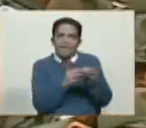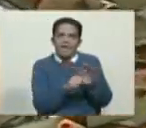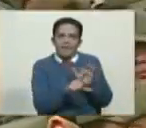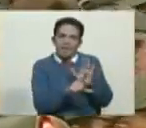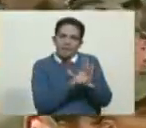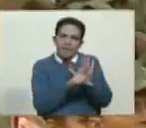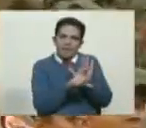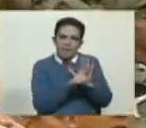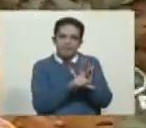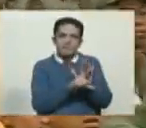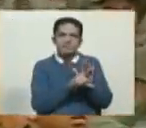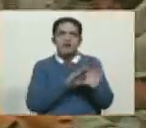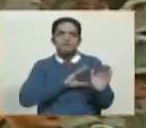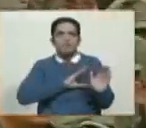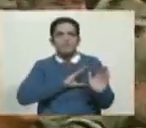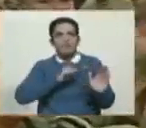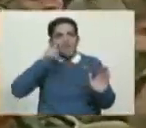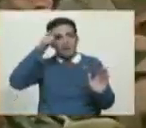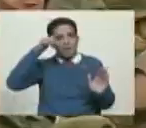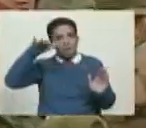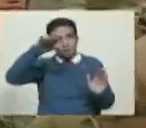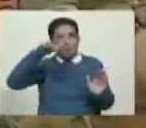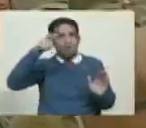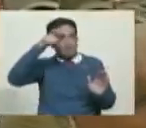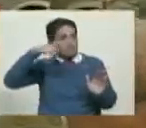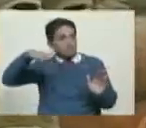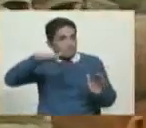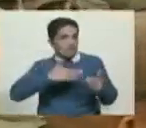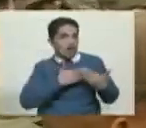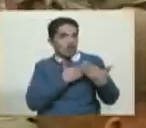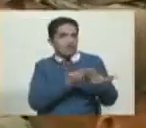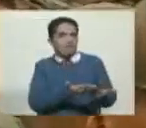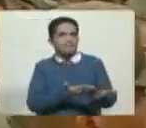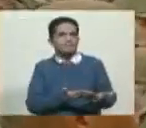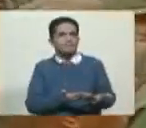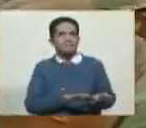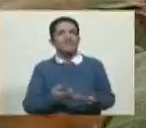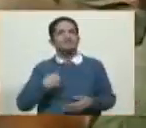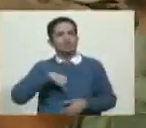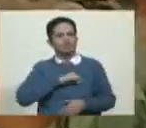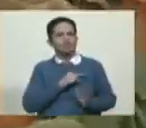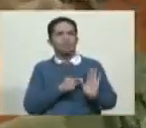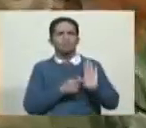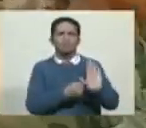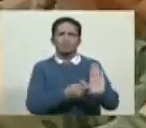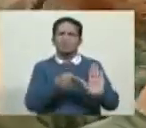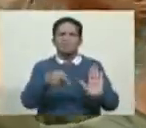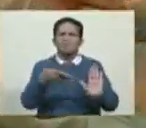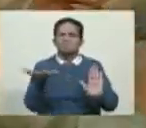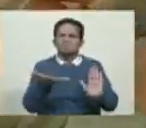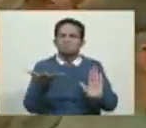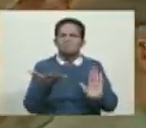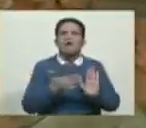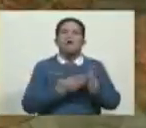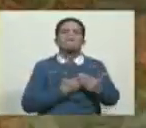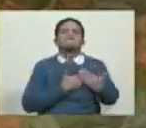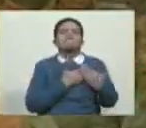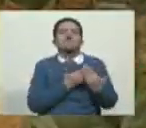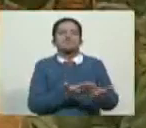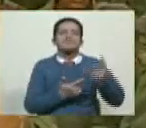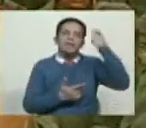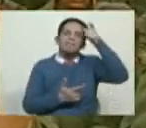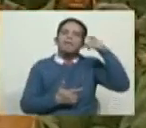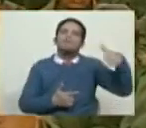nuestro pueblo y de su voluntad. Así pues que estamos aquí ratificando lo que es la voluntad del pueblo de